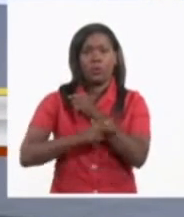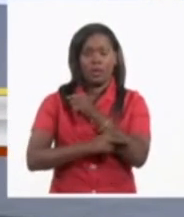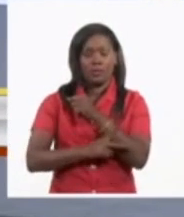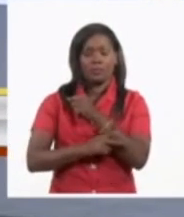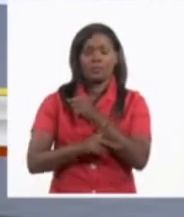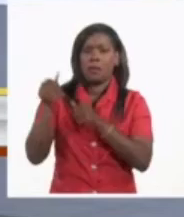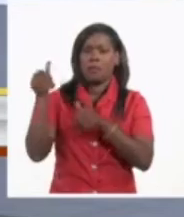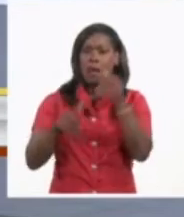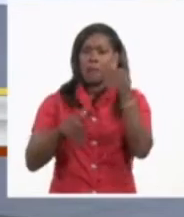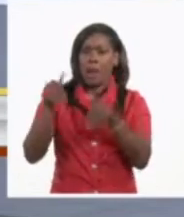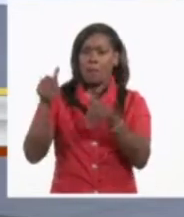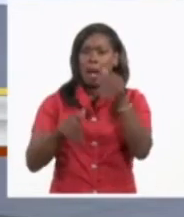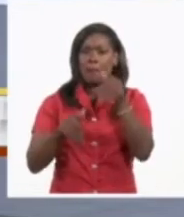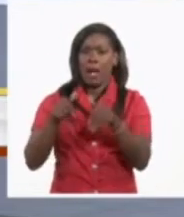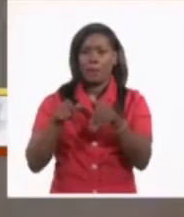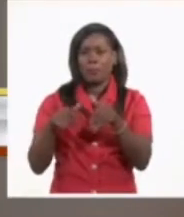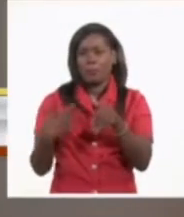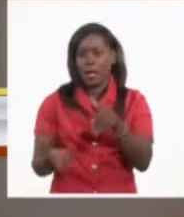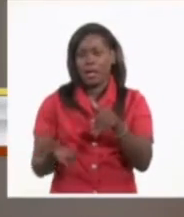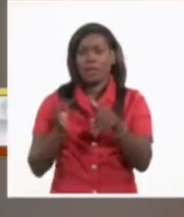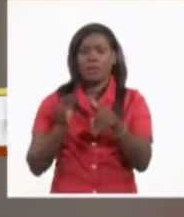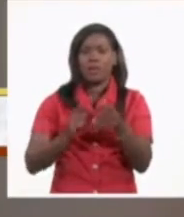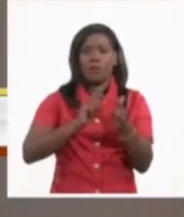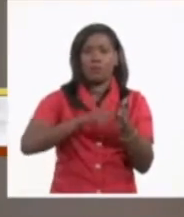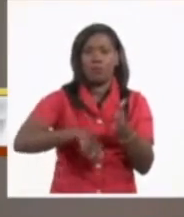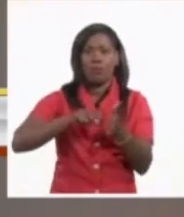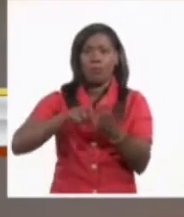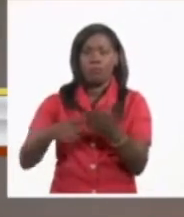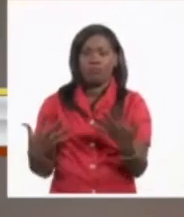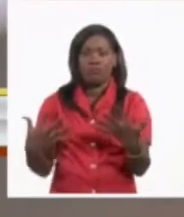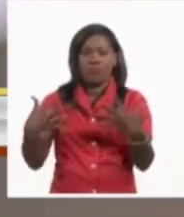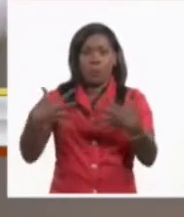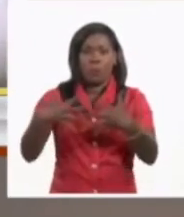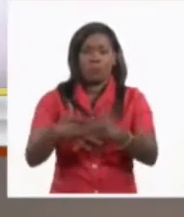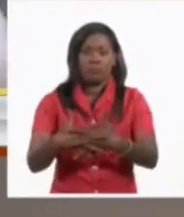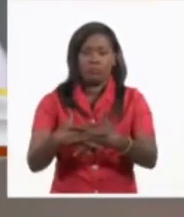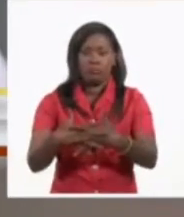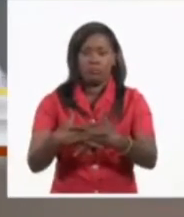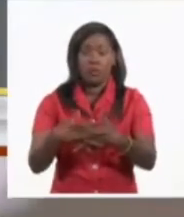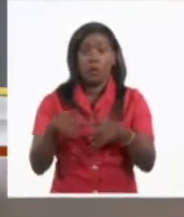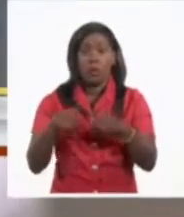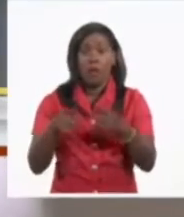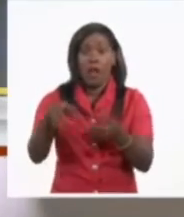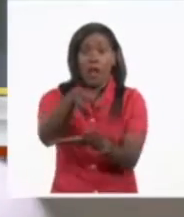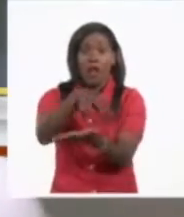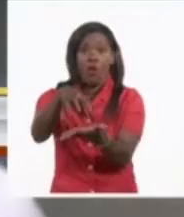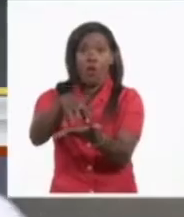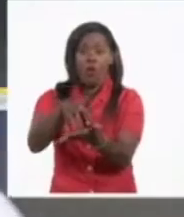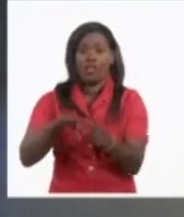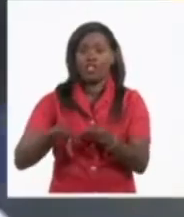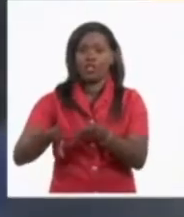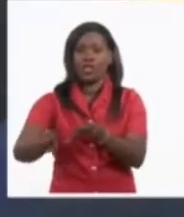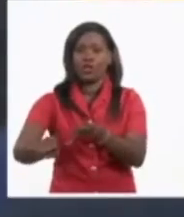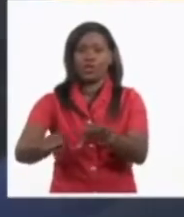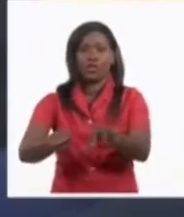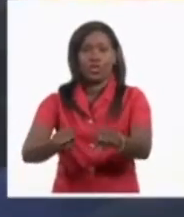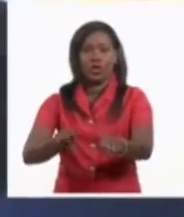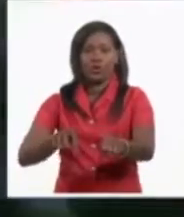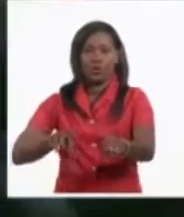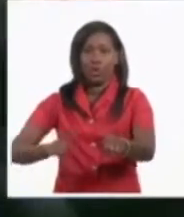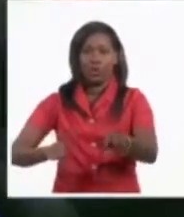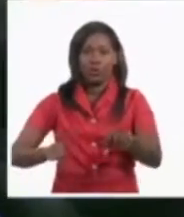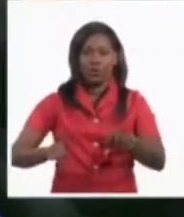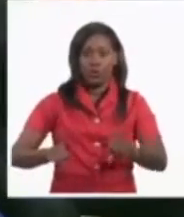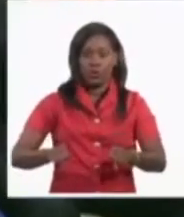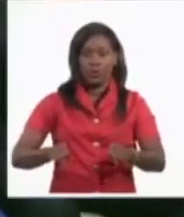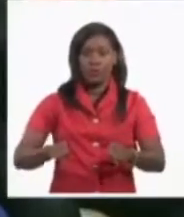Jersón firmaron los tratados de adhesión de estos territorios a Rusia. El mandatario manifestó que Rusia garantizará su seguridad y